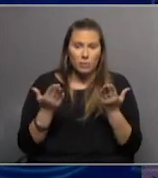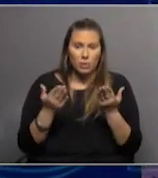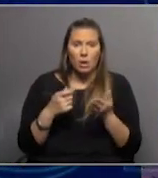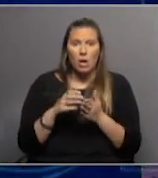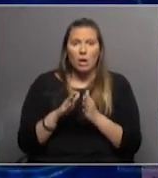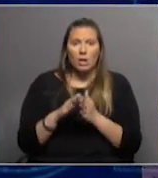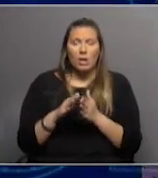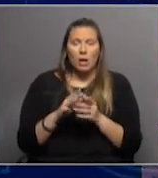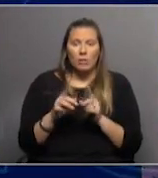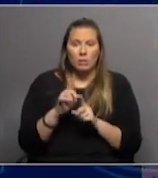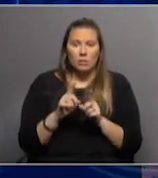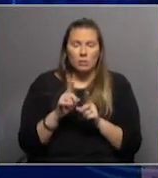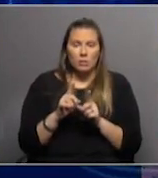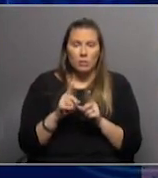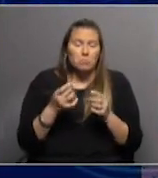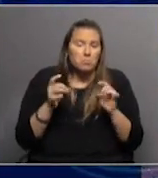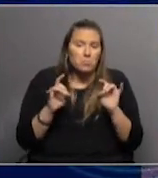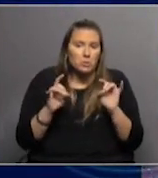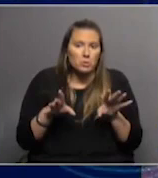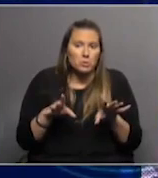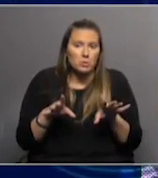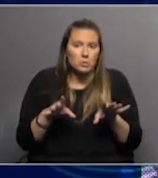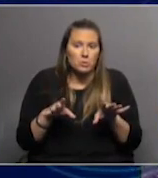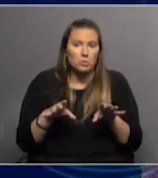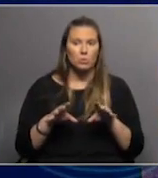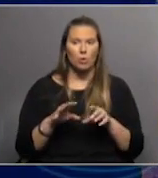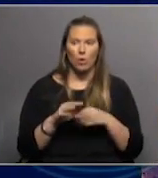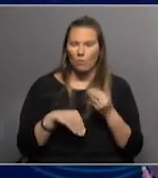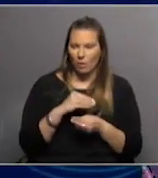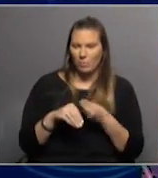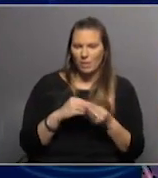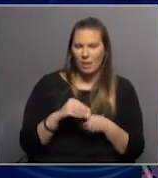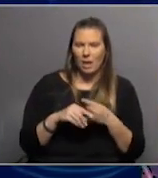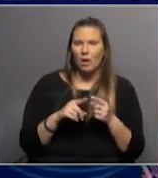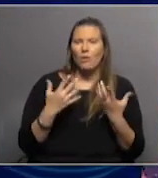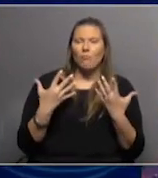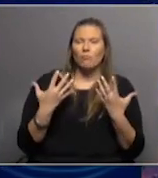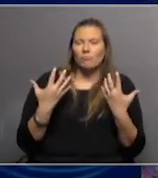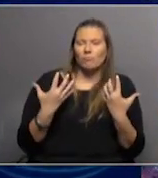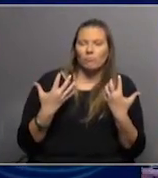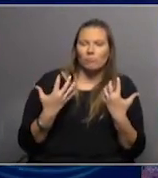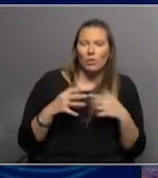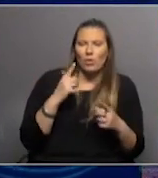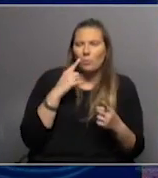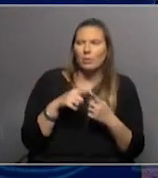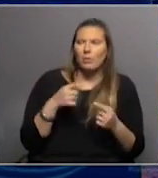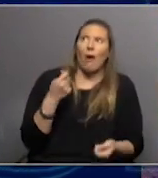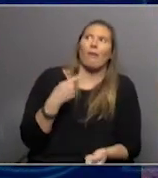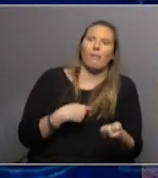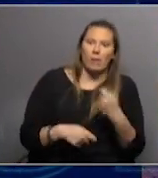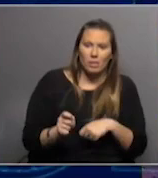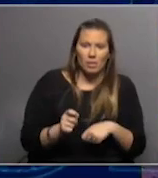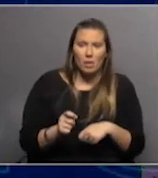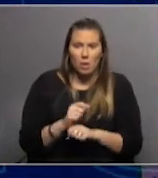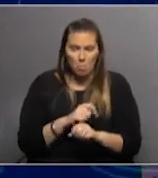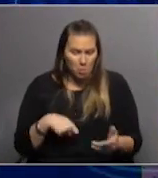que de repente no tiene más pretensiones que a nivel familiar o a nivel que no tienen pretensiones de repente comerciales. Pagan la edición. Y